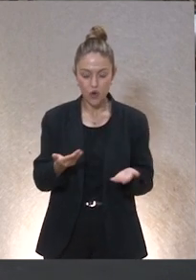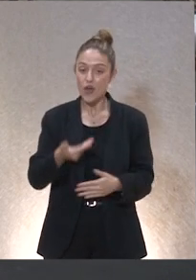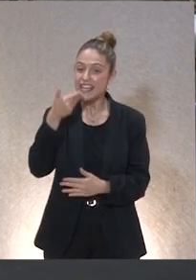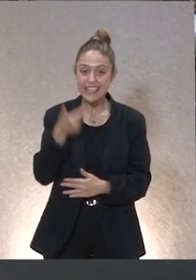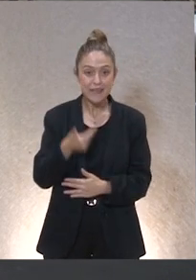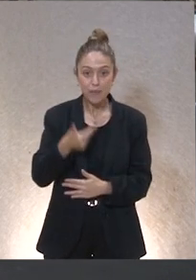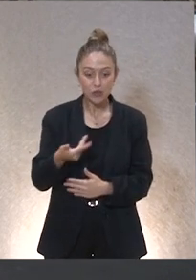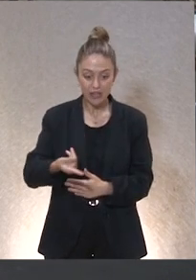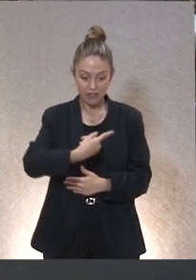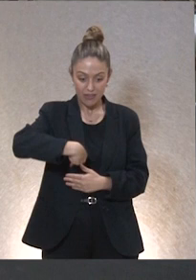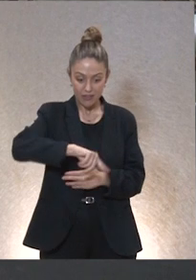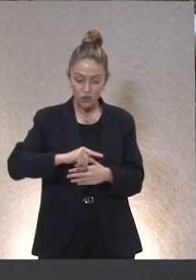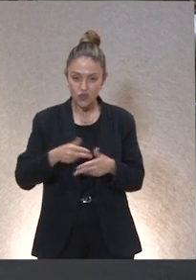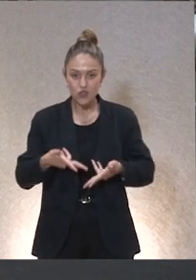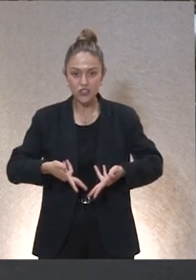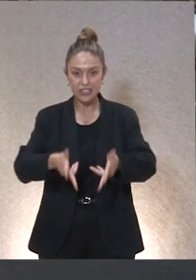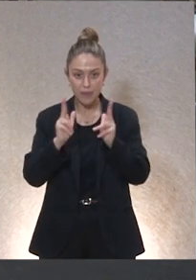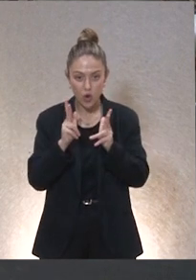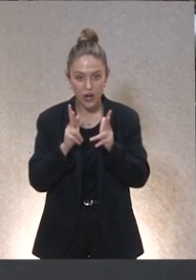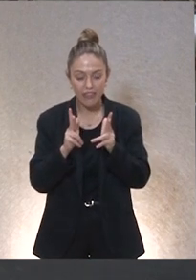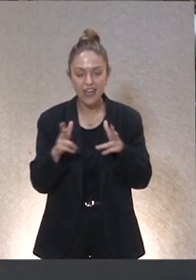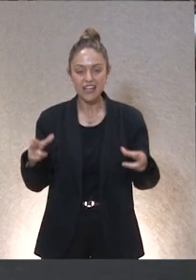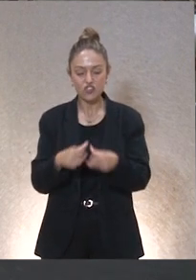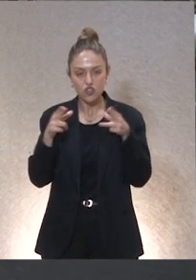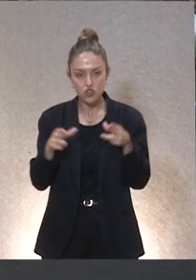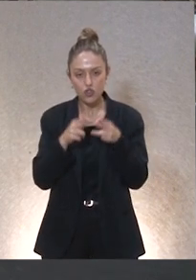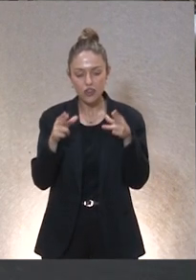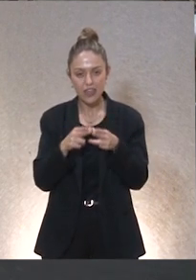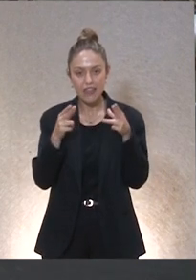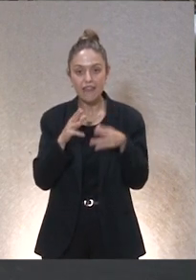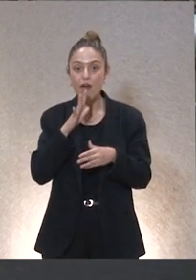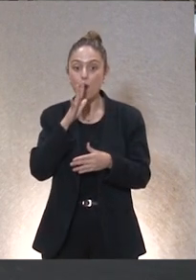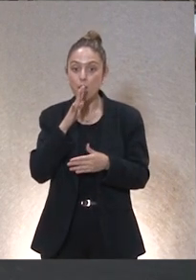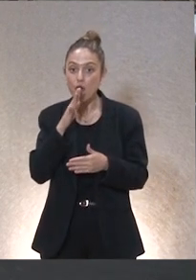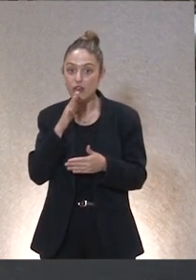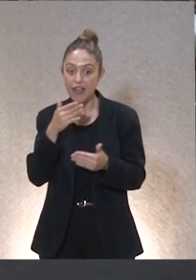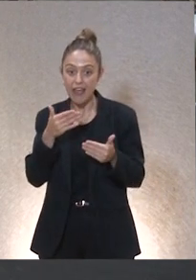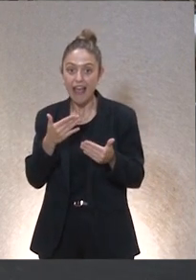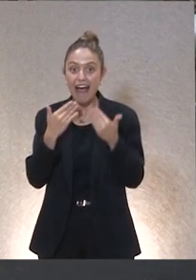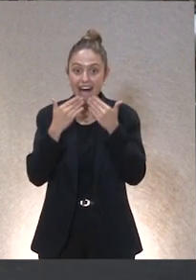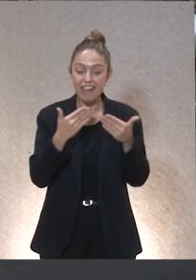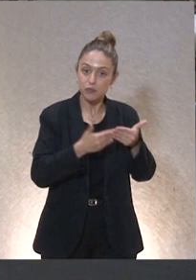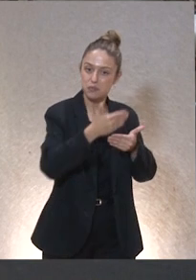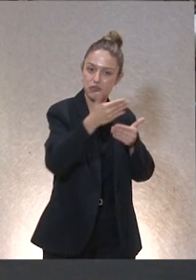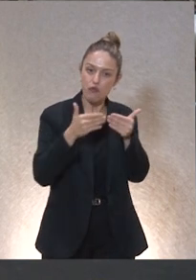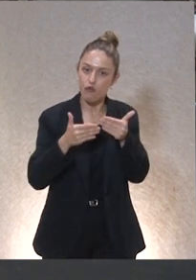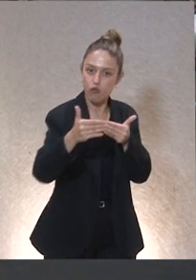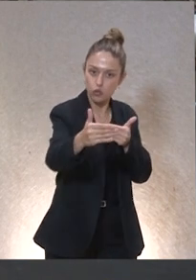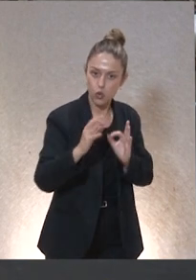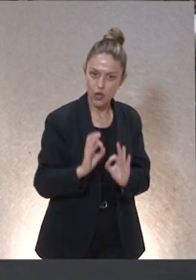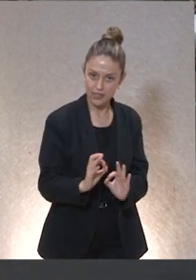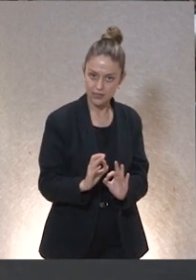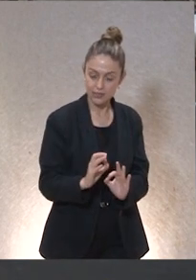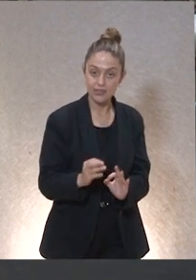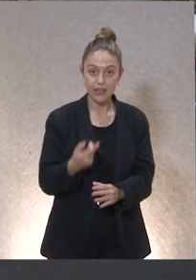importante para nuestra democracia y para nuestra sociedad Porque nuestro futuro depende de ello esto lo decía Obama hace